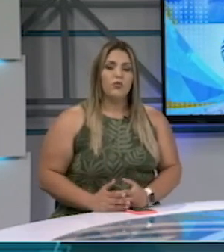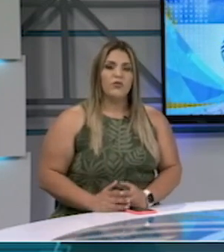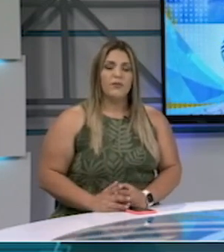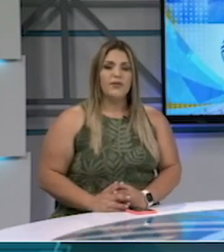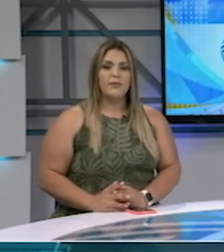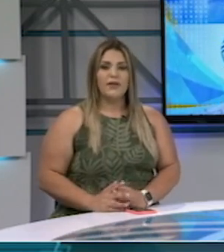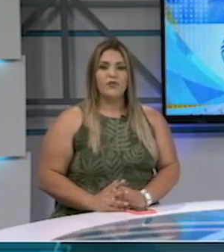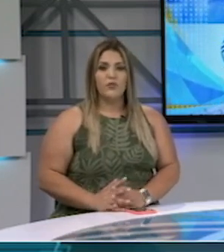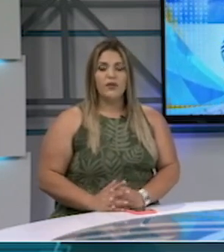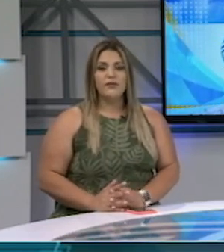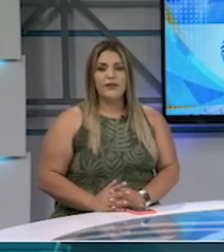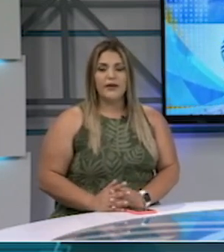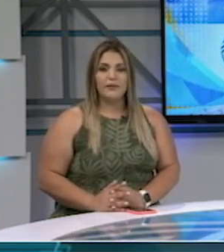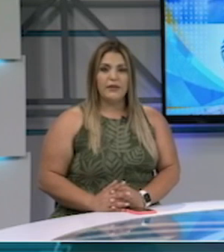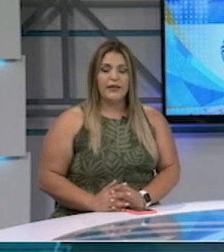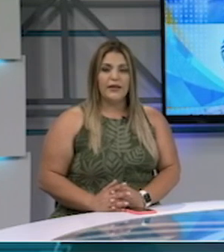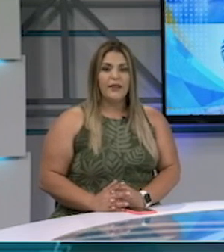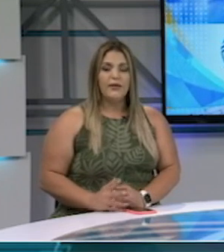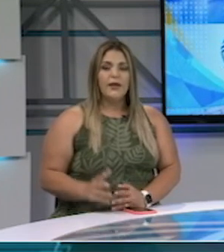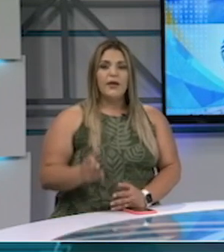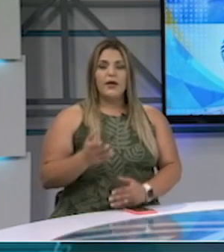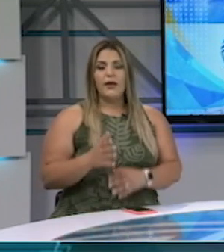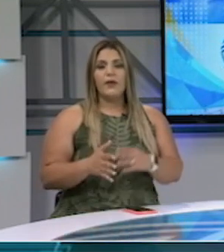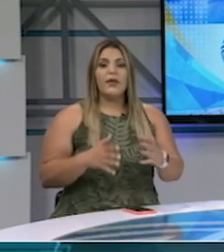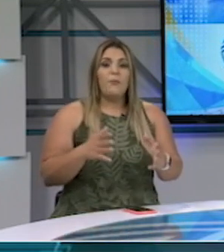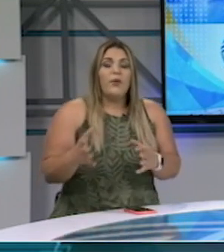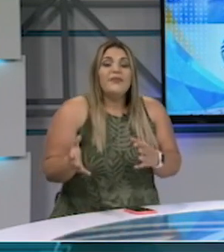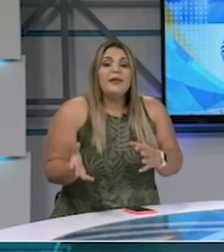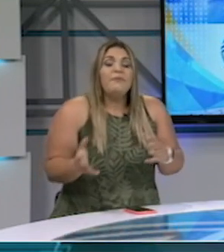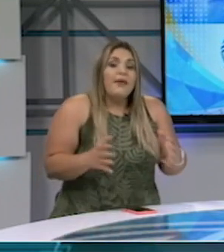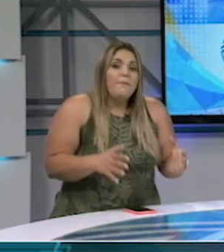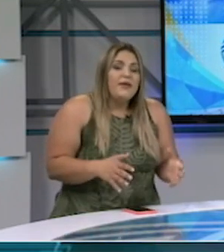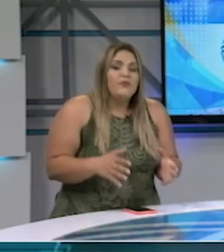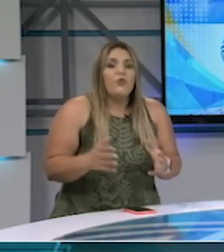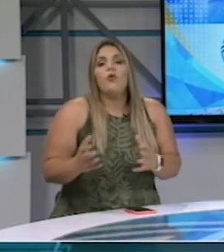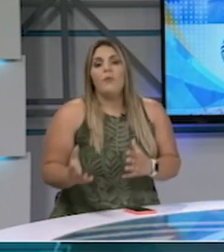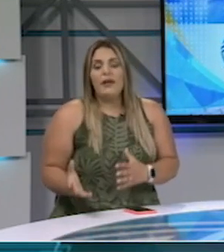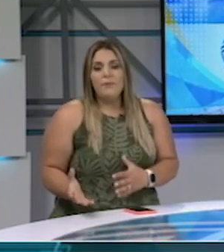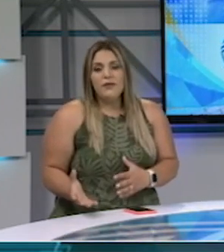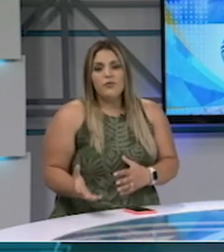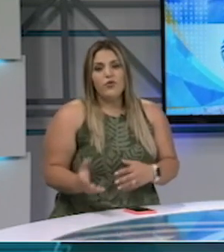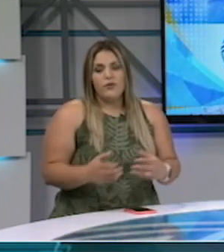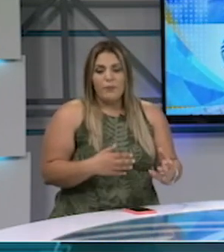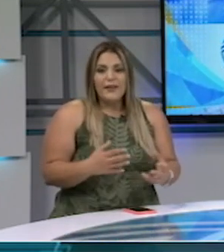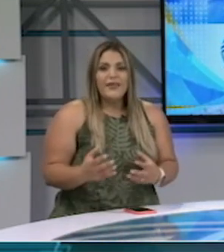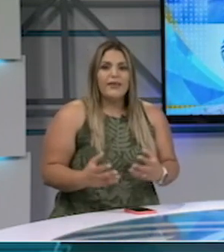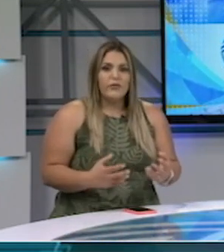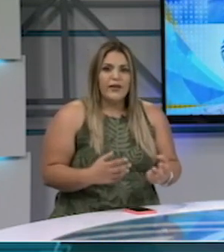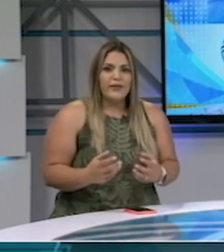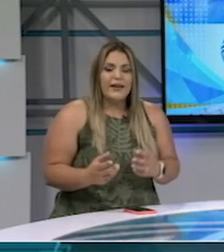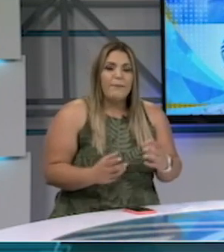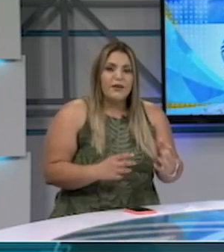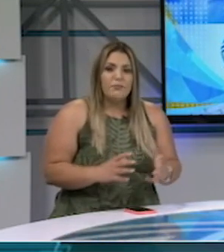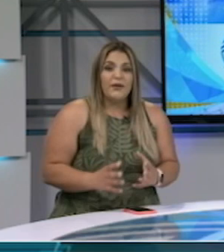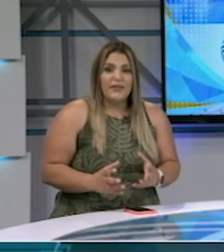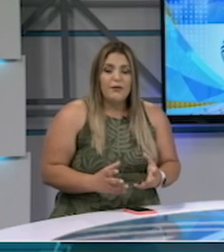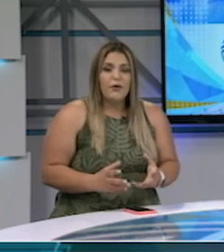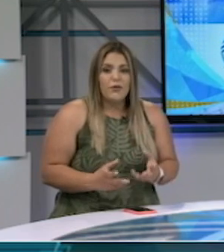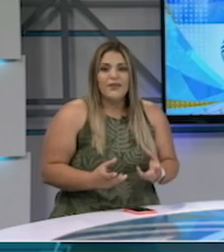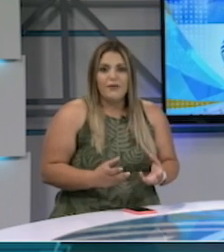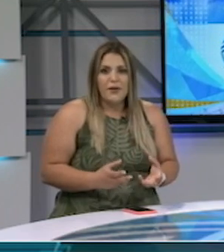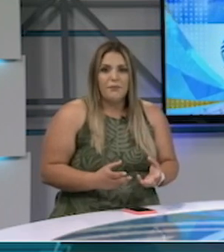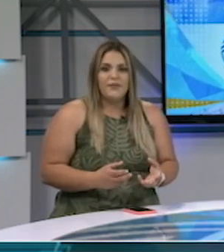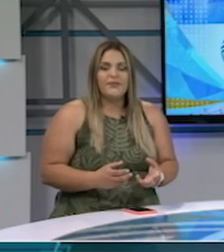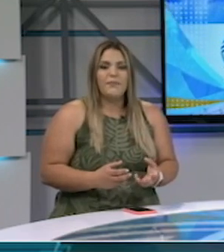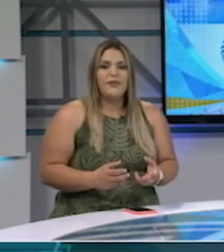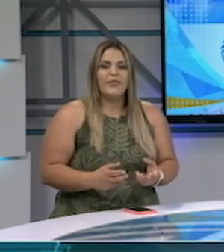con los temas de migraciones y de la criminalidad. Que puede ser bien visto o mal visto, depende de la perspectiva con que se